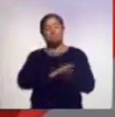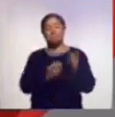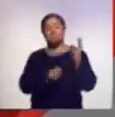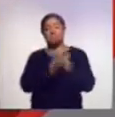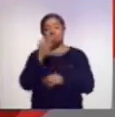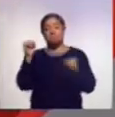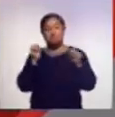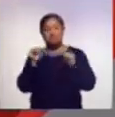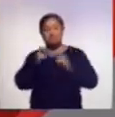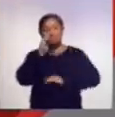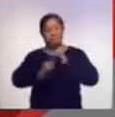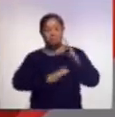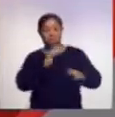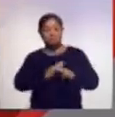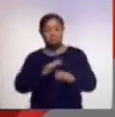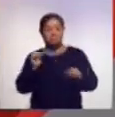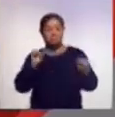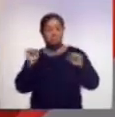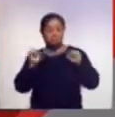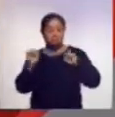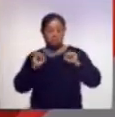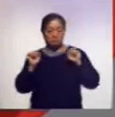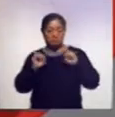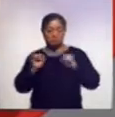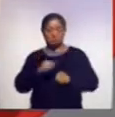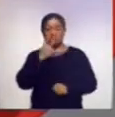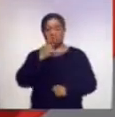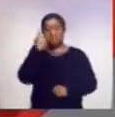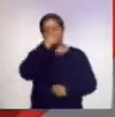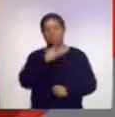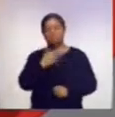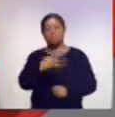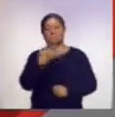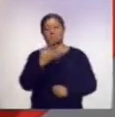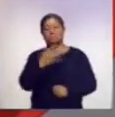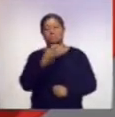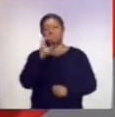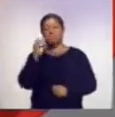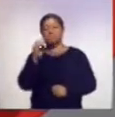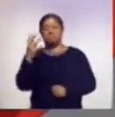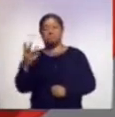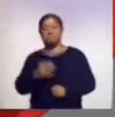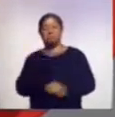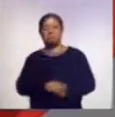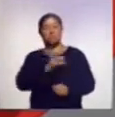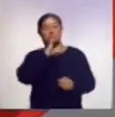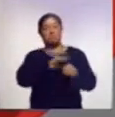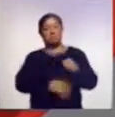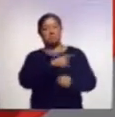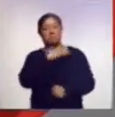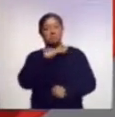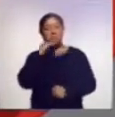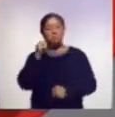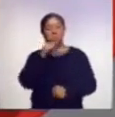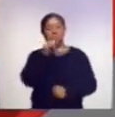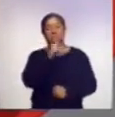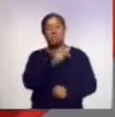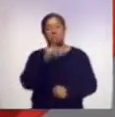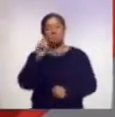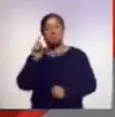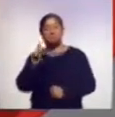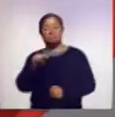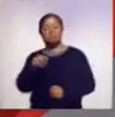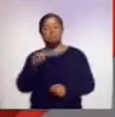por cierto, mundial en el maratón al cronometrar 2 horas con 14.04 y desbancar a la británica Paula Radcliffe, que